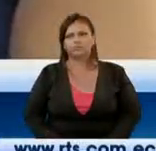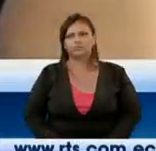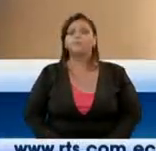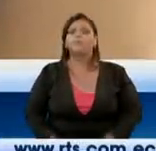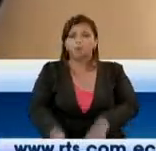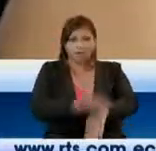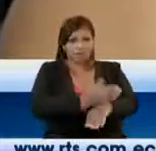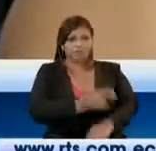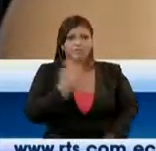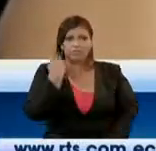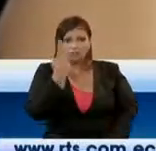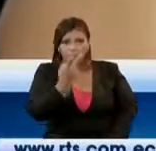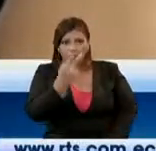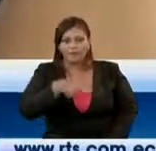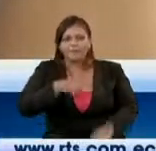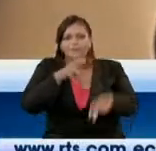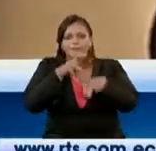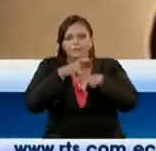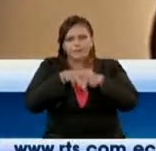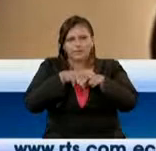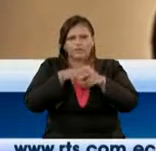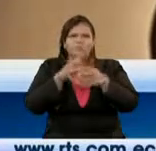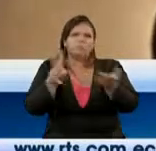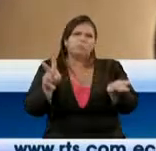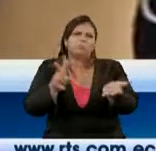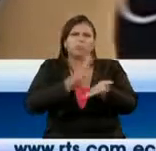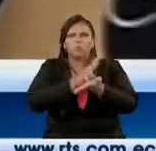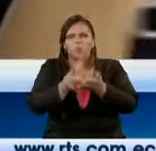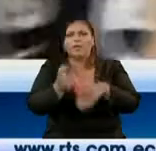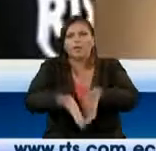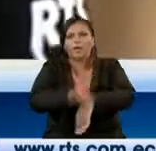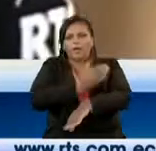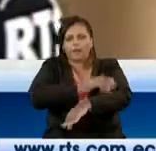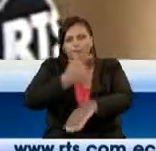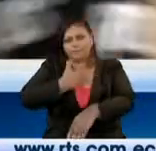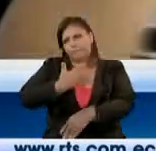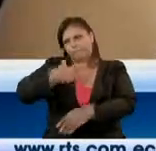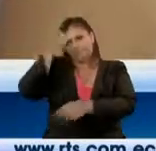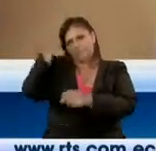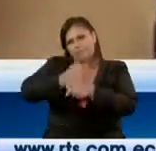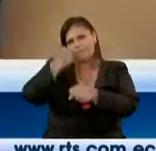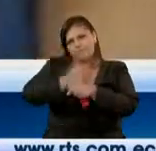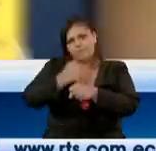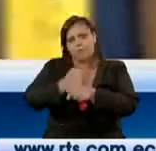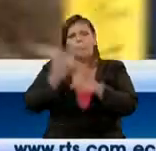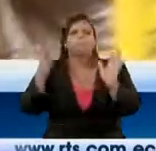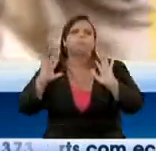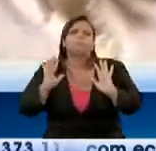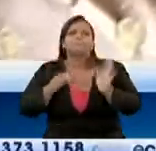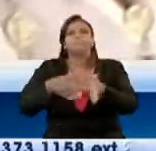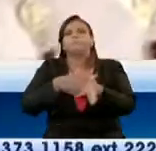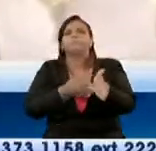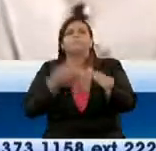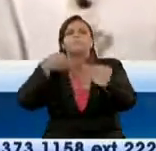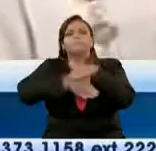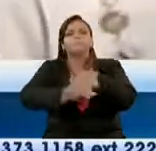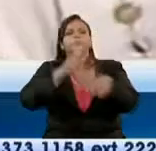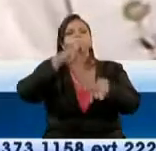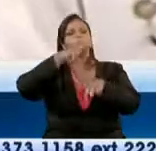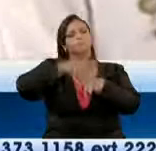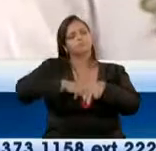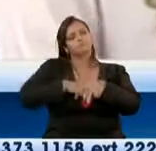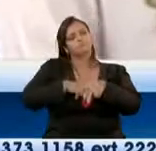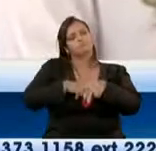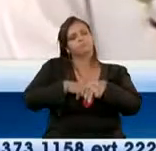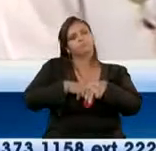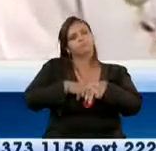asiento, hace como 2 semanas atrás que me iba al trabajo. ¿Vio o fue víctima? No, estaba al lado la chica y